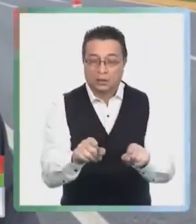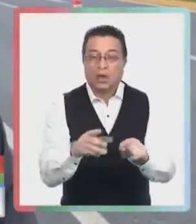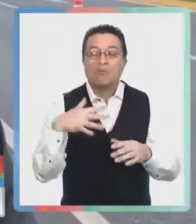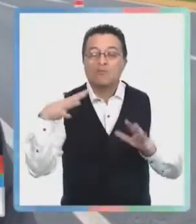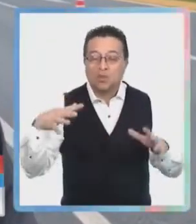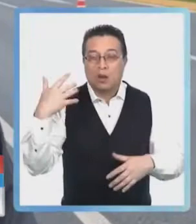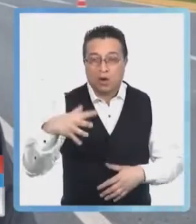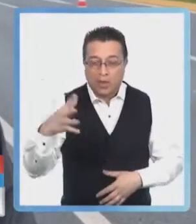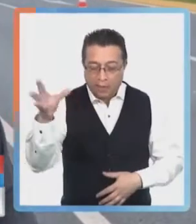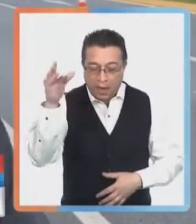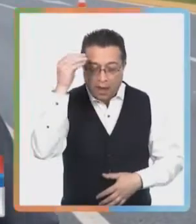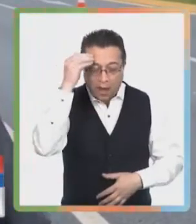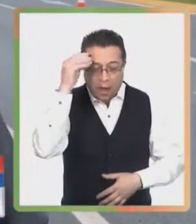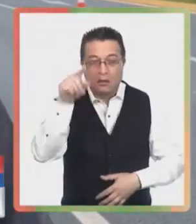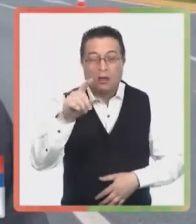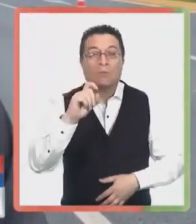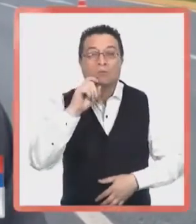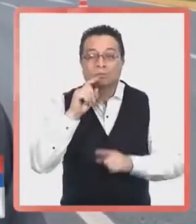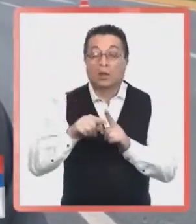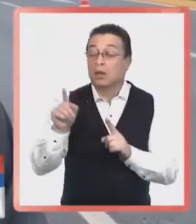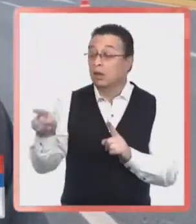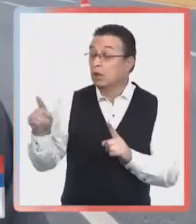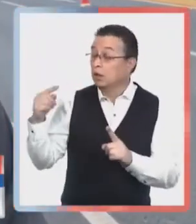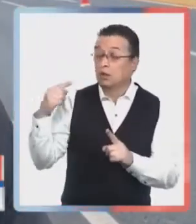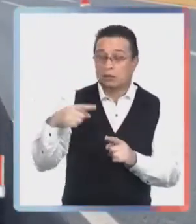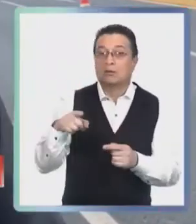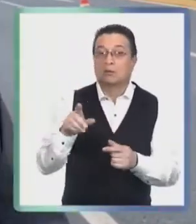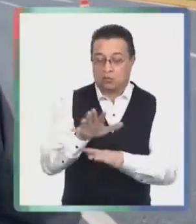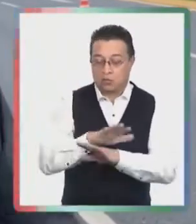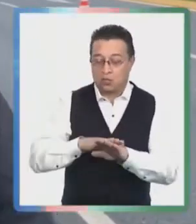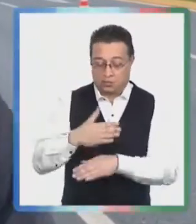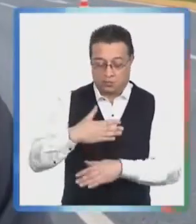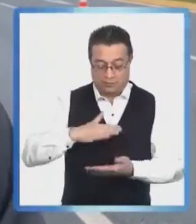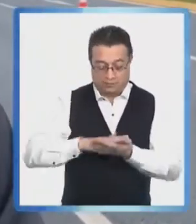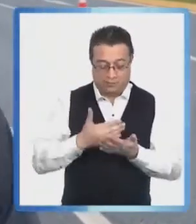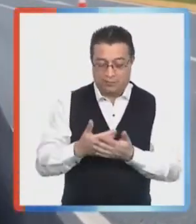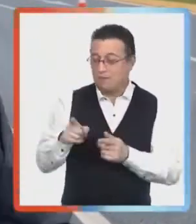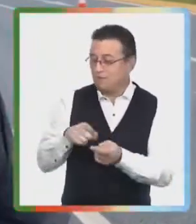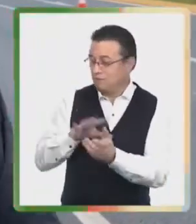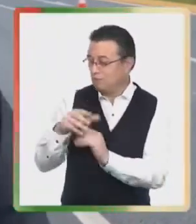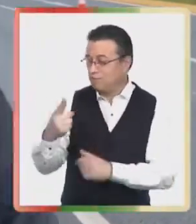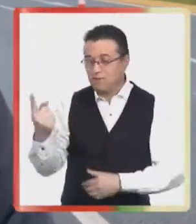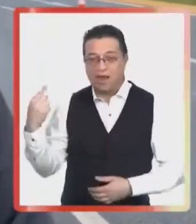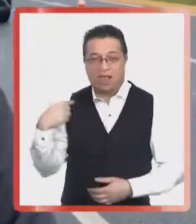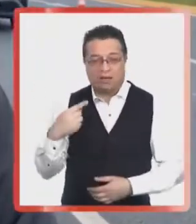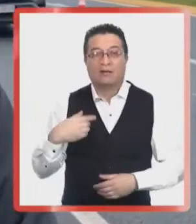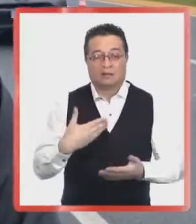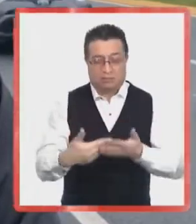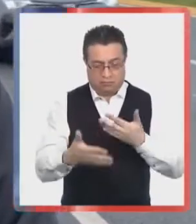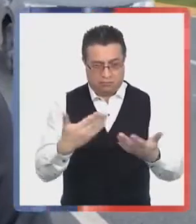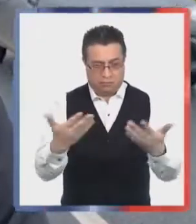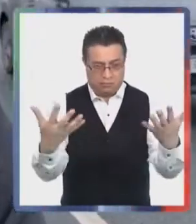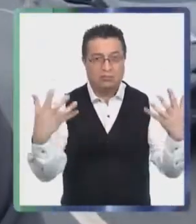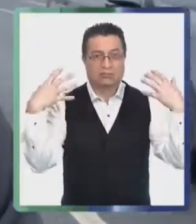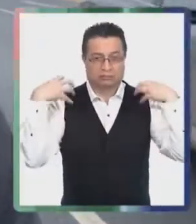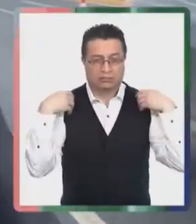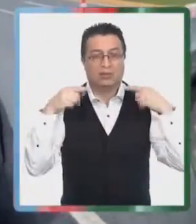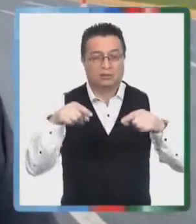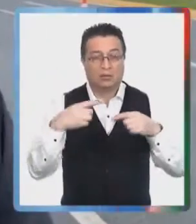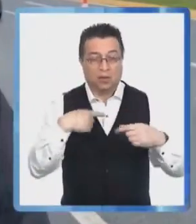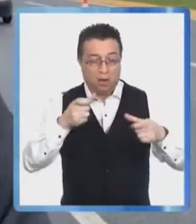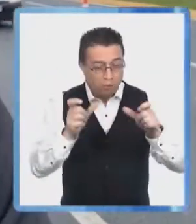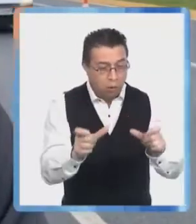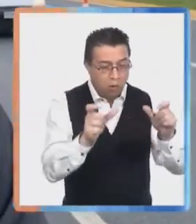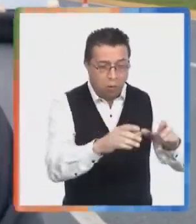y sobre todo recordar que es muy importante analizar con quiénes vamos los vehículos. Tenemos que cuidar de nuestra propia salud y de nuestra familia. Esto